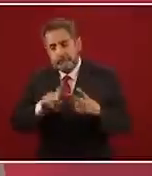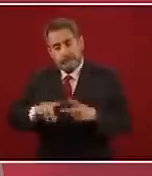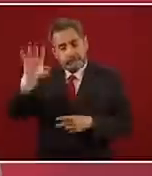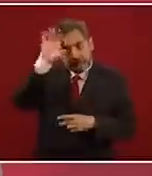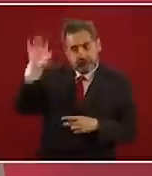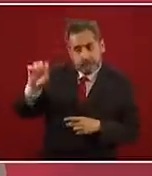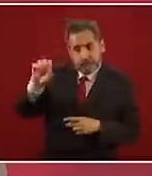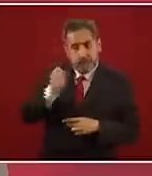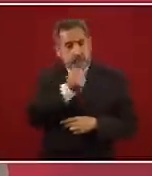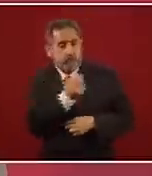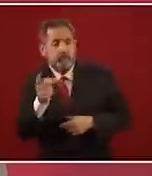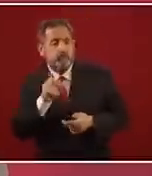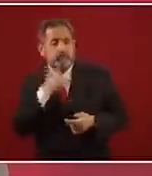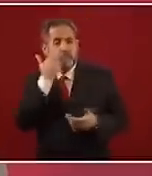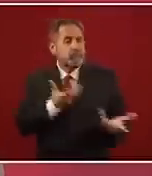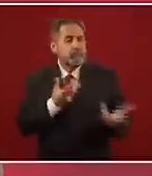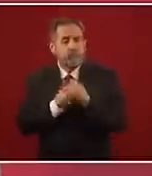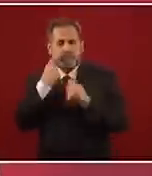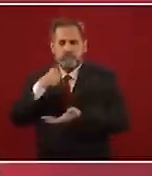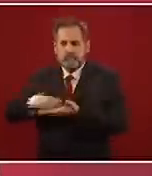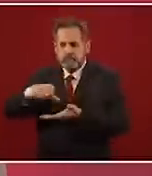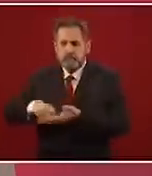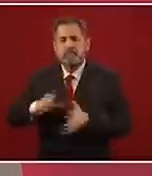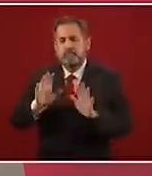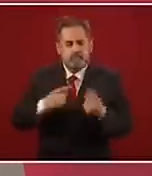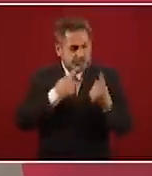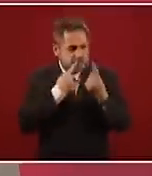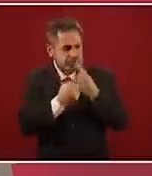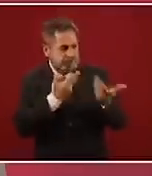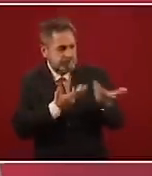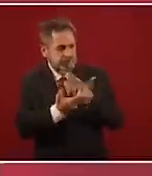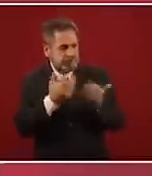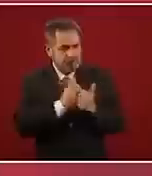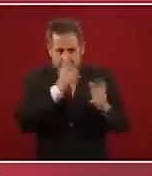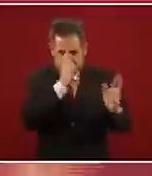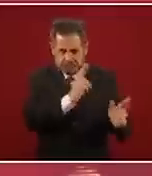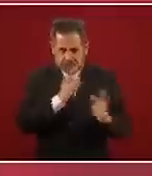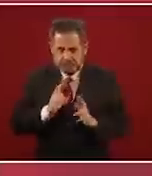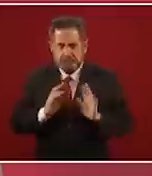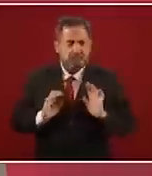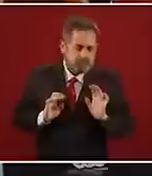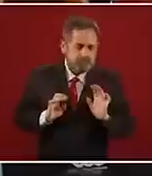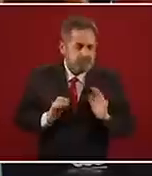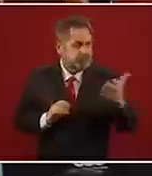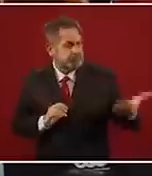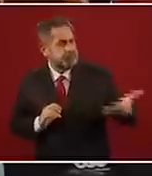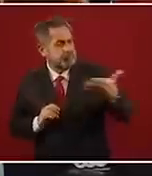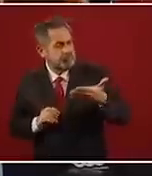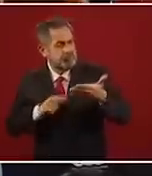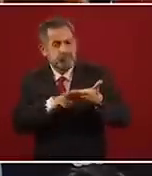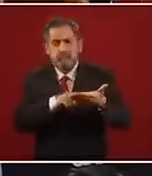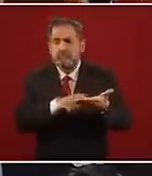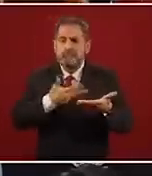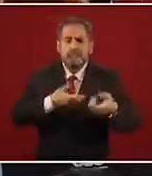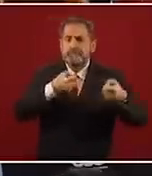decidieron no adherirse a la compra, fue un diálogo muy respetuoso. En realidad, algunos nos pudieron mostrar que tenían algunos